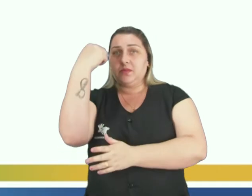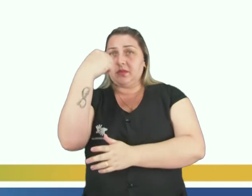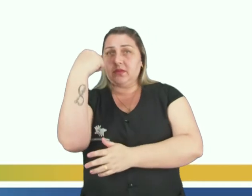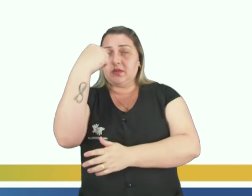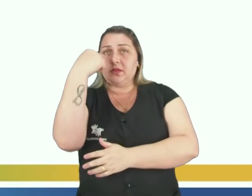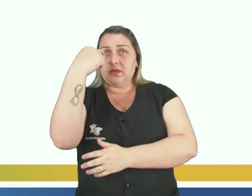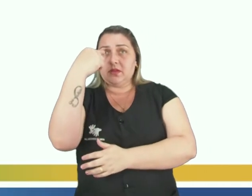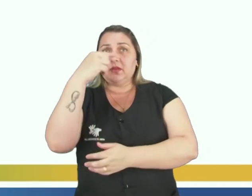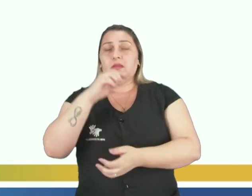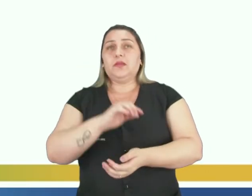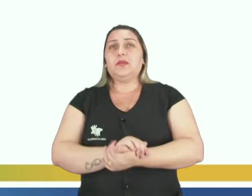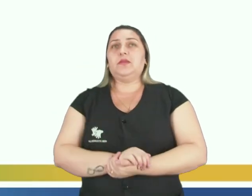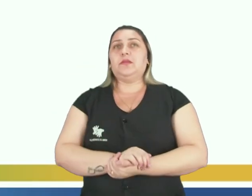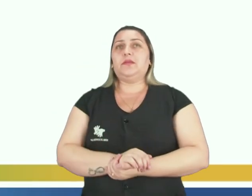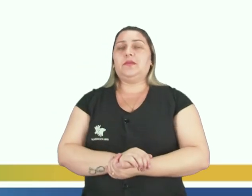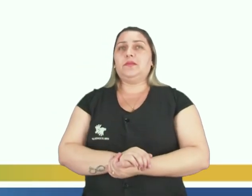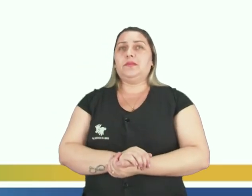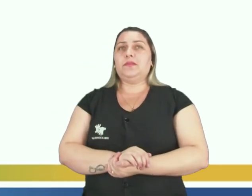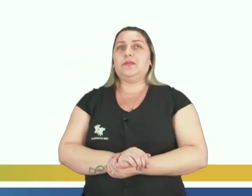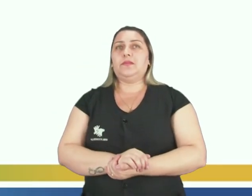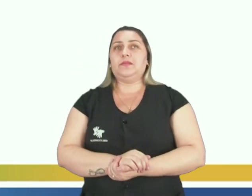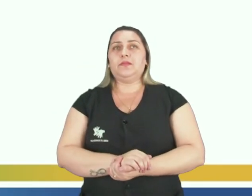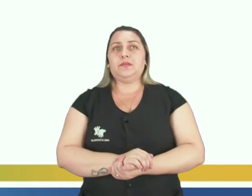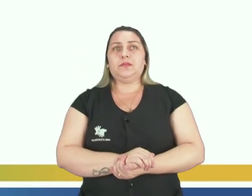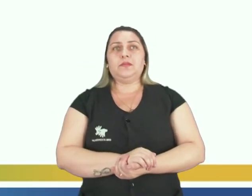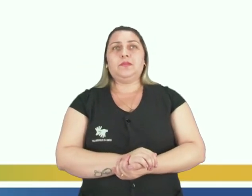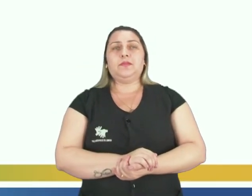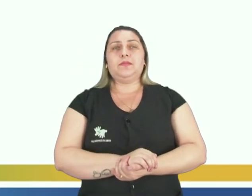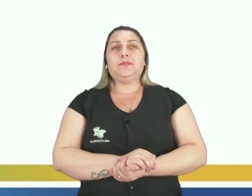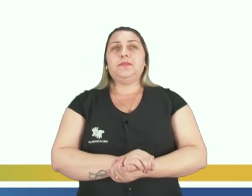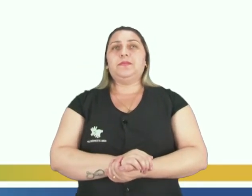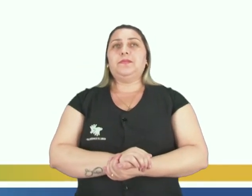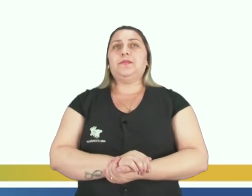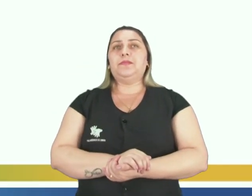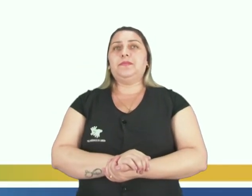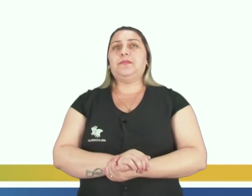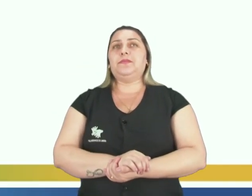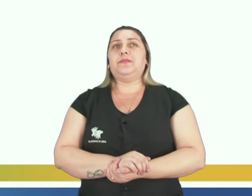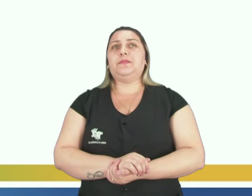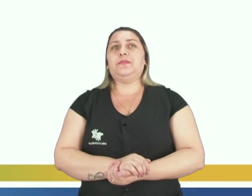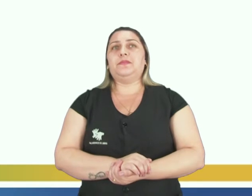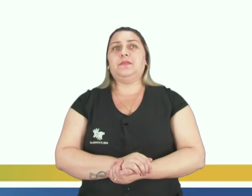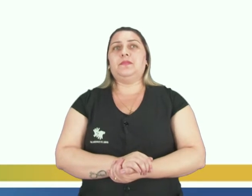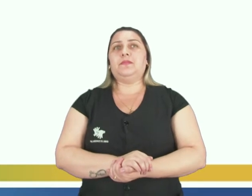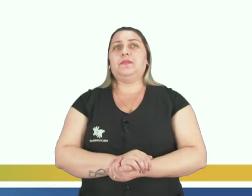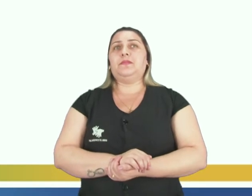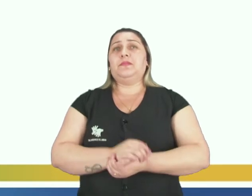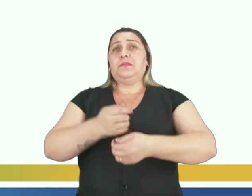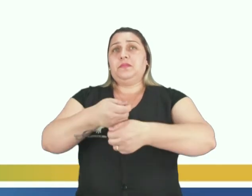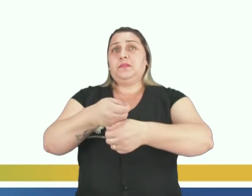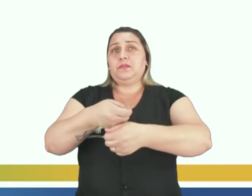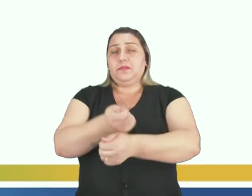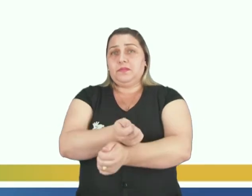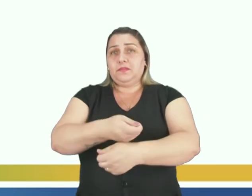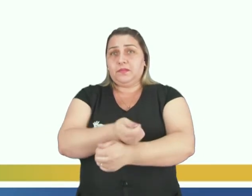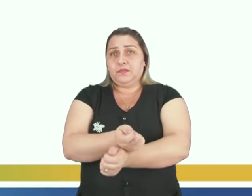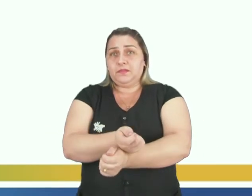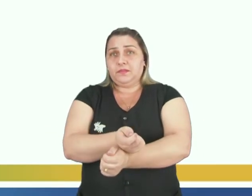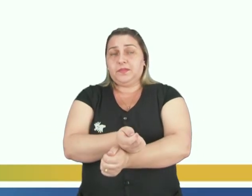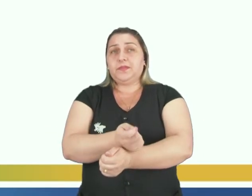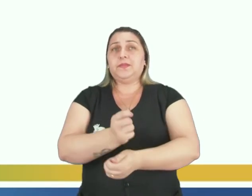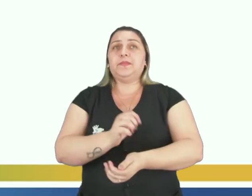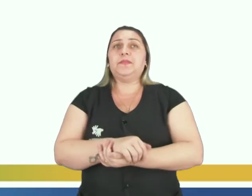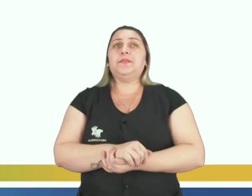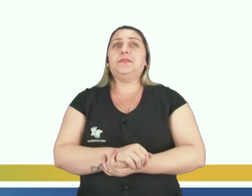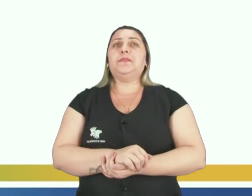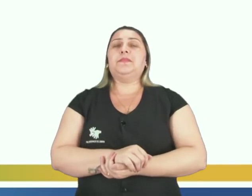decir abrazar, ¿sí? Con el cesseo con C. Segundo, yo tengo caso. Este caso é um tipo de